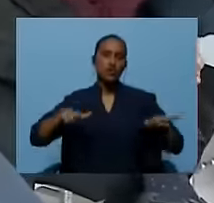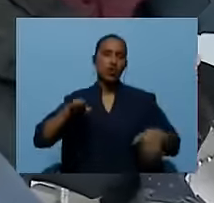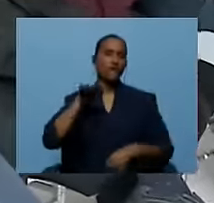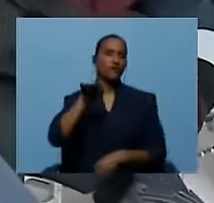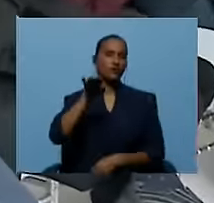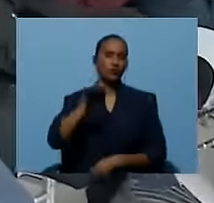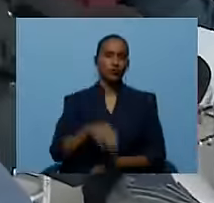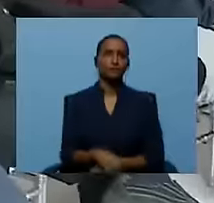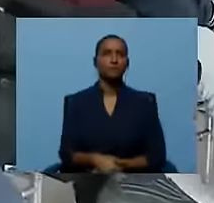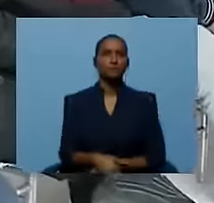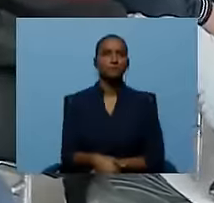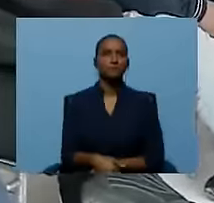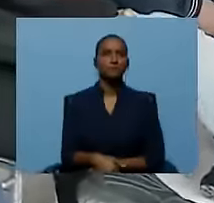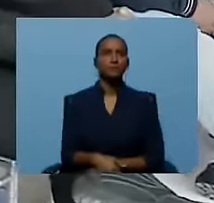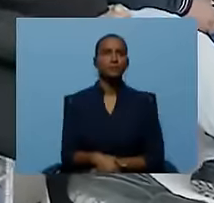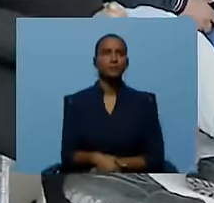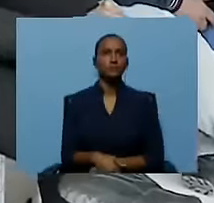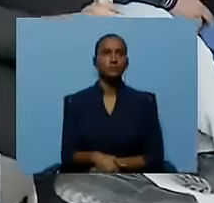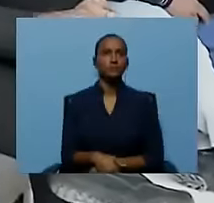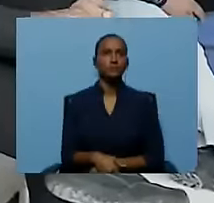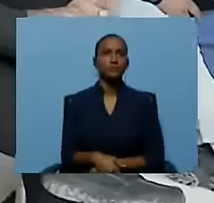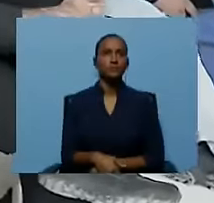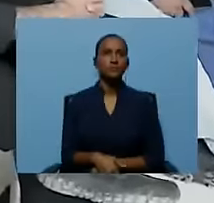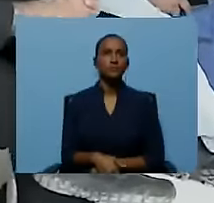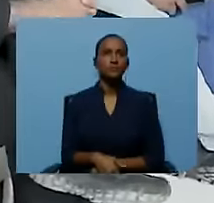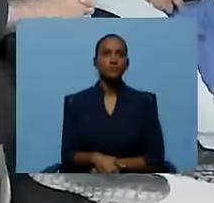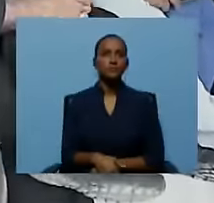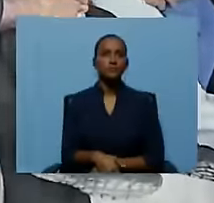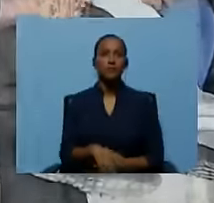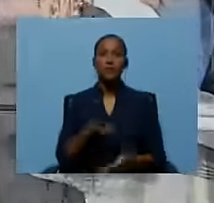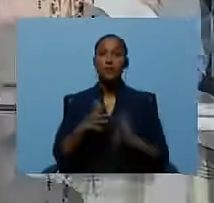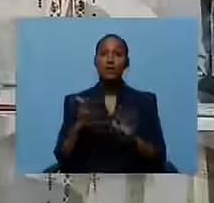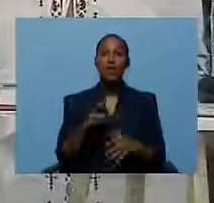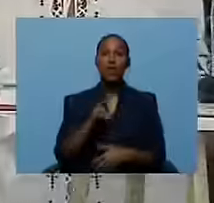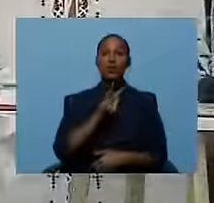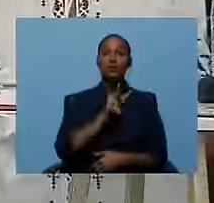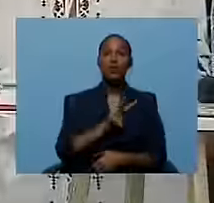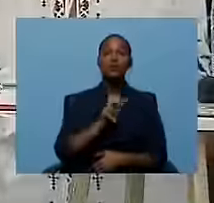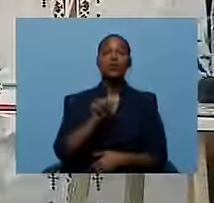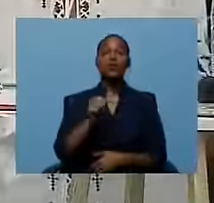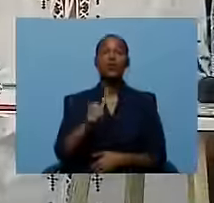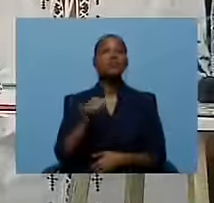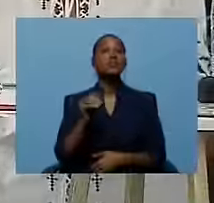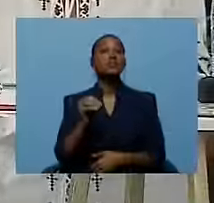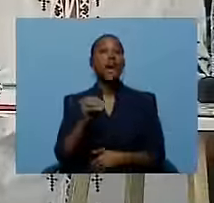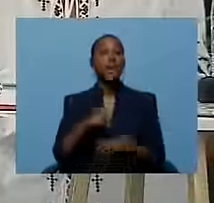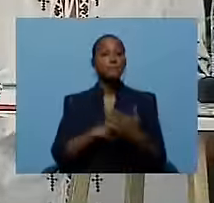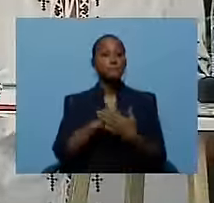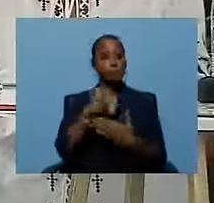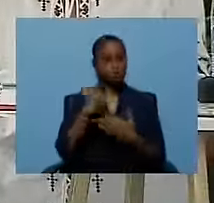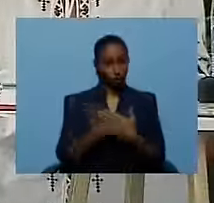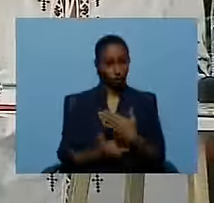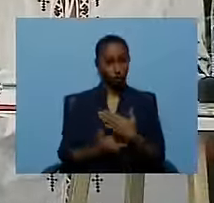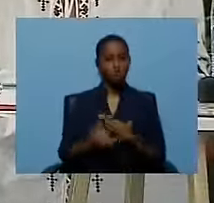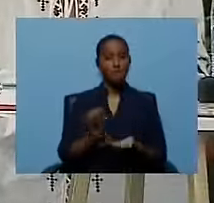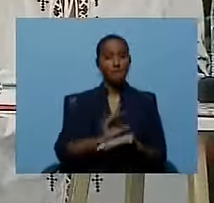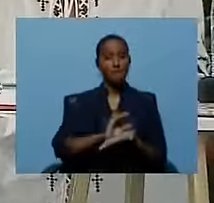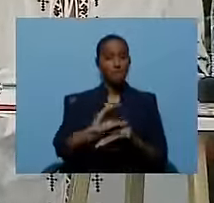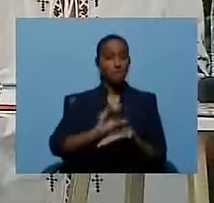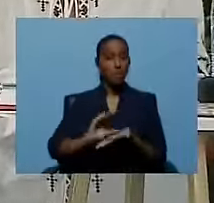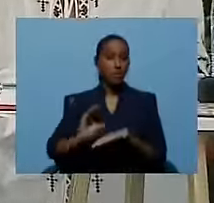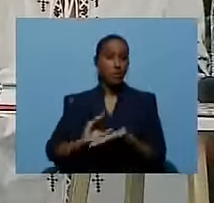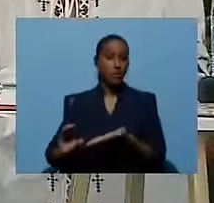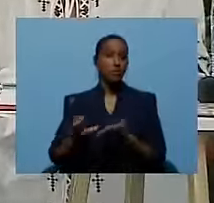Hemos logrado pasar de 210 proyectos financiados y en desarrollo,